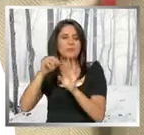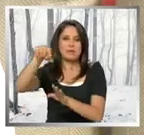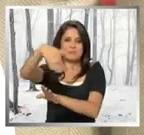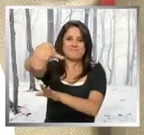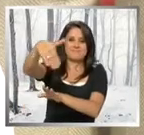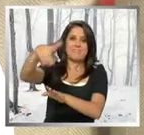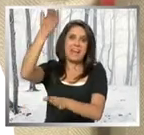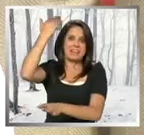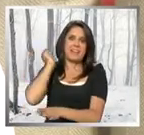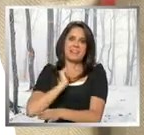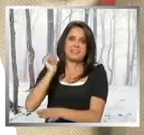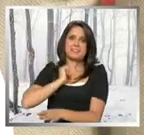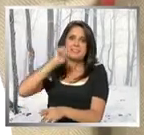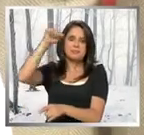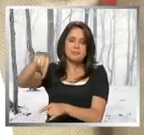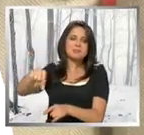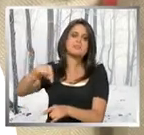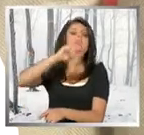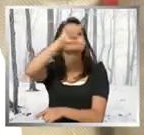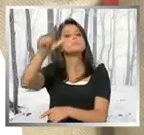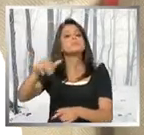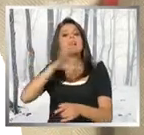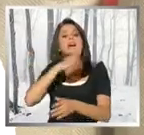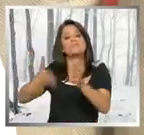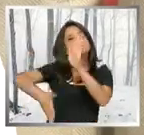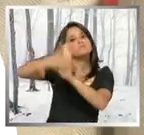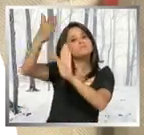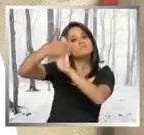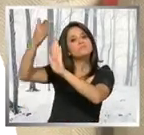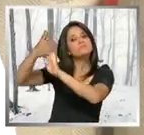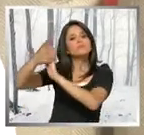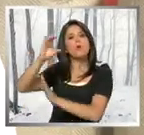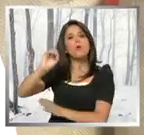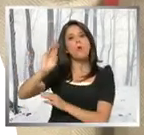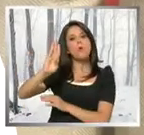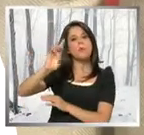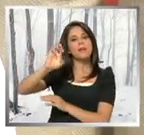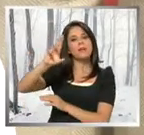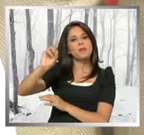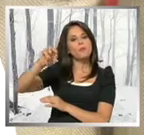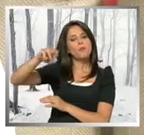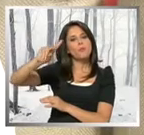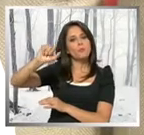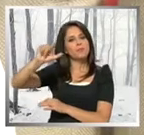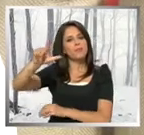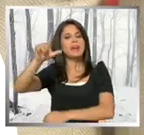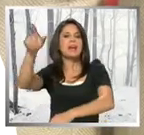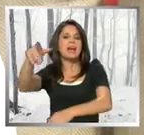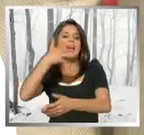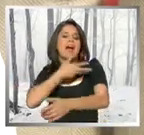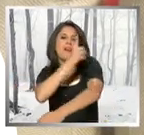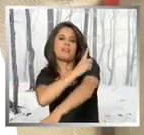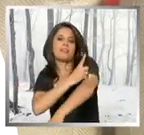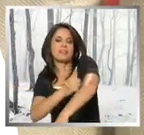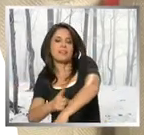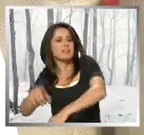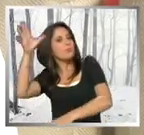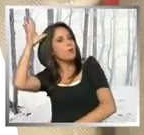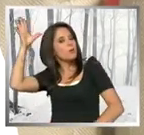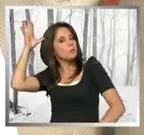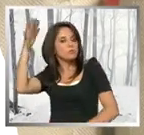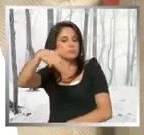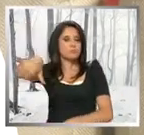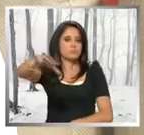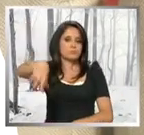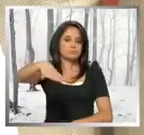levantó, se construyó la 8ª delegación, ahí en Obrero Mundial y la avenida Cuauhtémoc. Y la